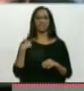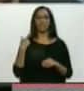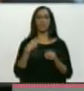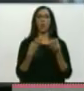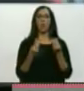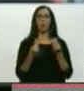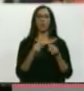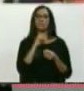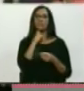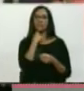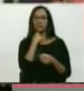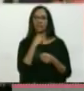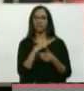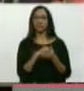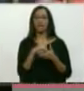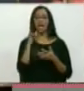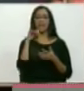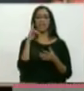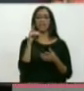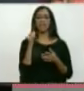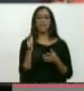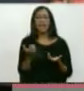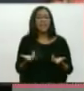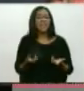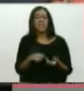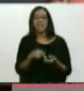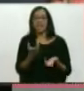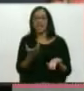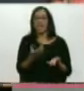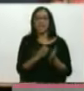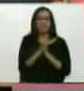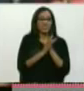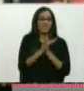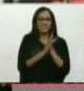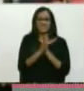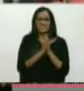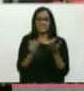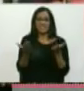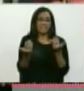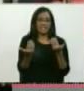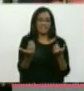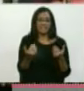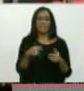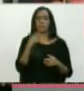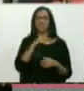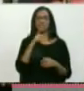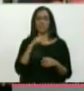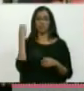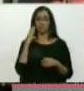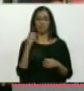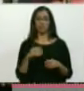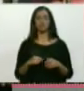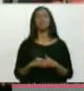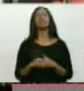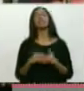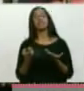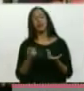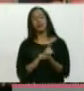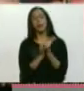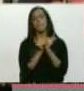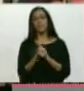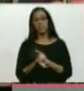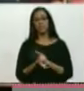demasiados secretos. Aída Merlano es la papa caliente ahorita de la política colombiana. Y Aída Merlano convierte